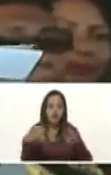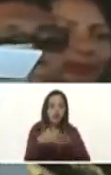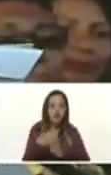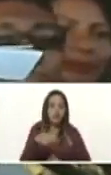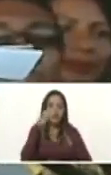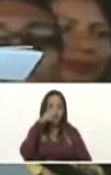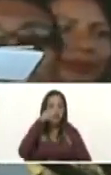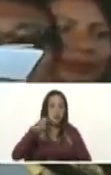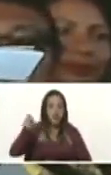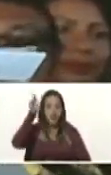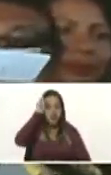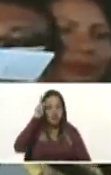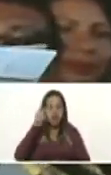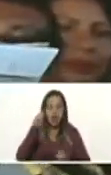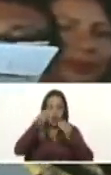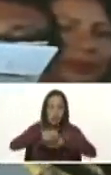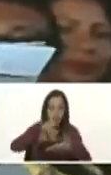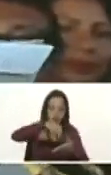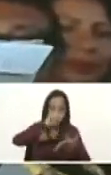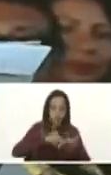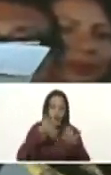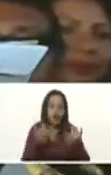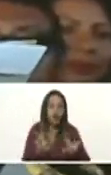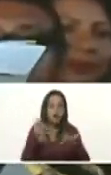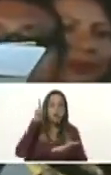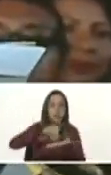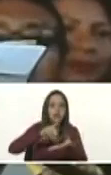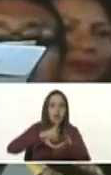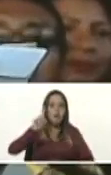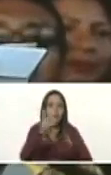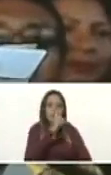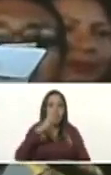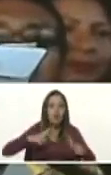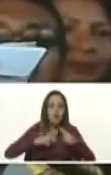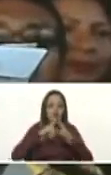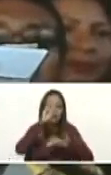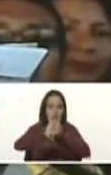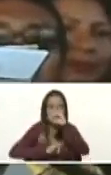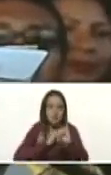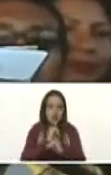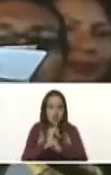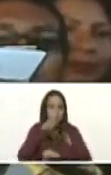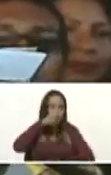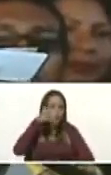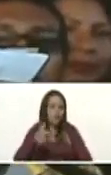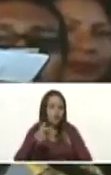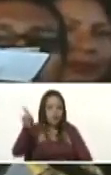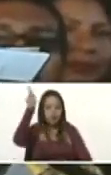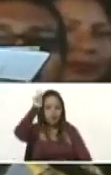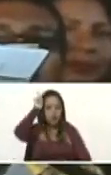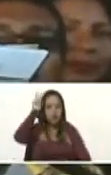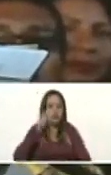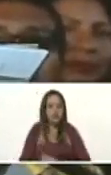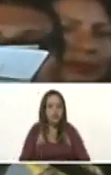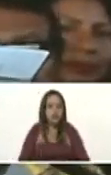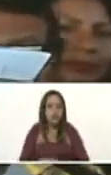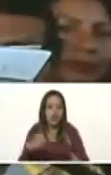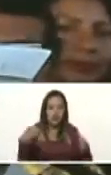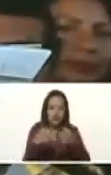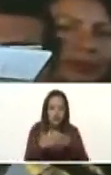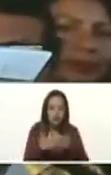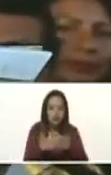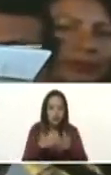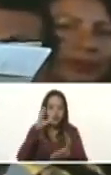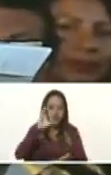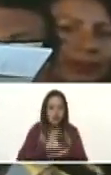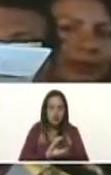que suscriben la presente, participantes del primer encuentro internacional de pueblos originarios, reunidos en la ciudad